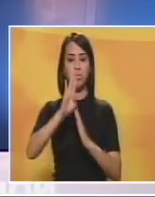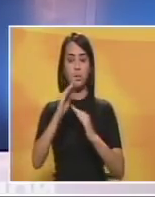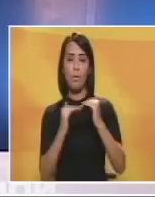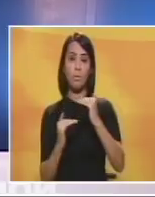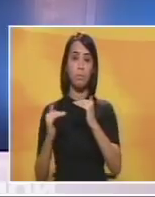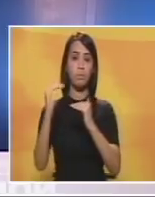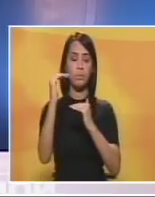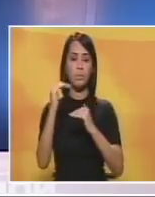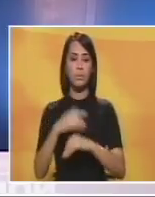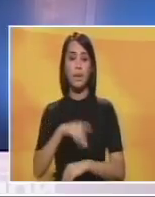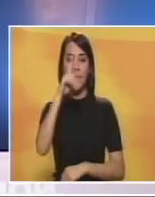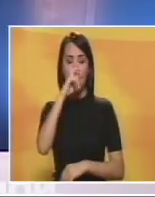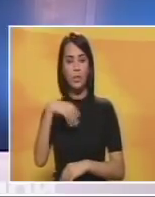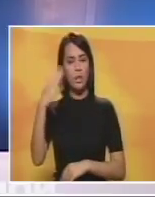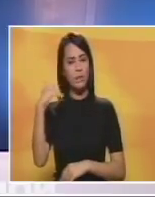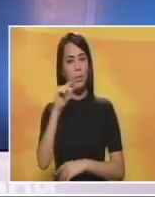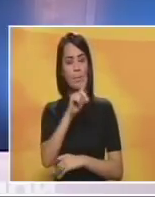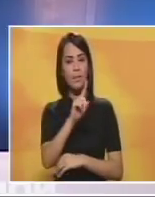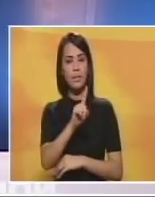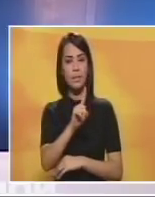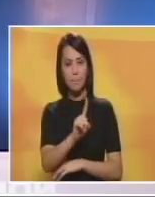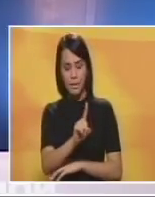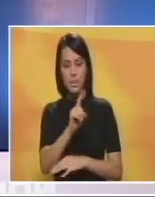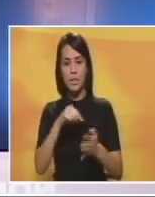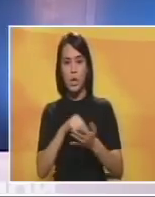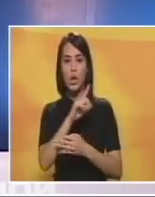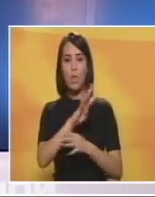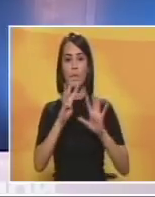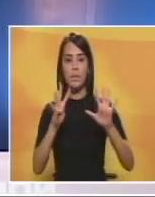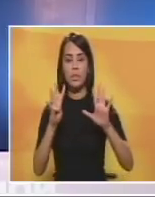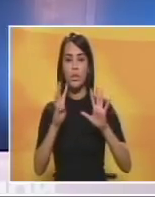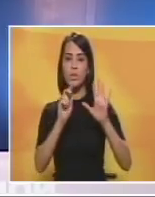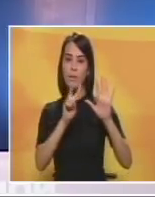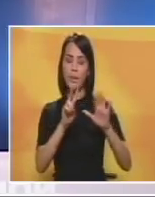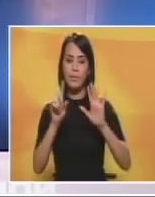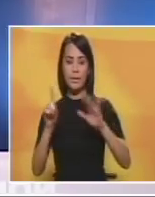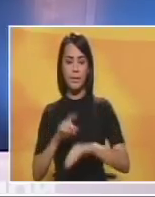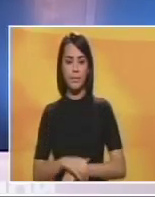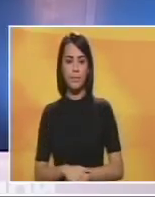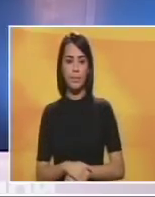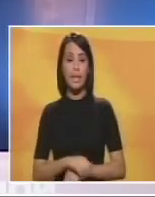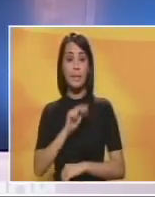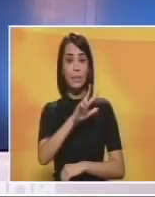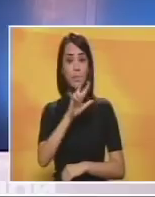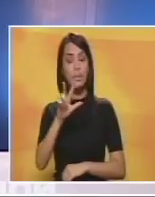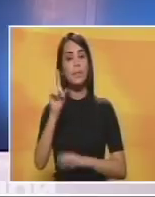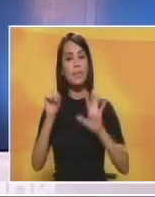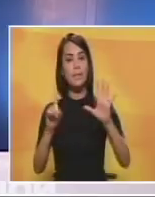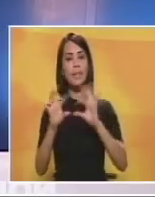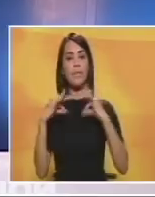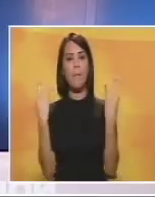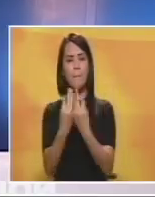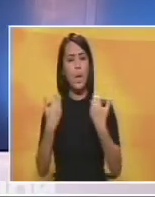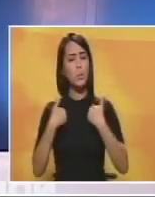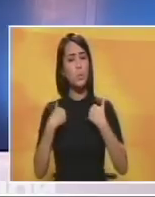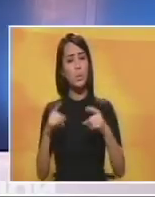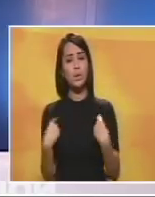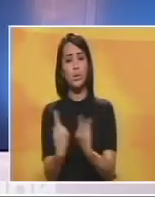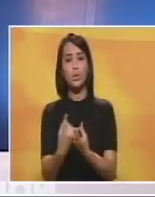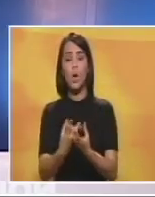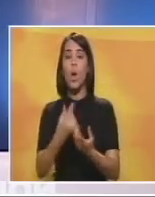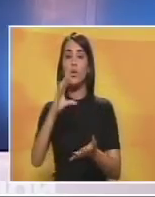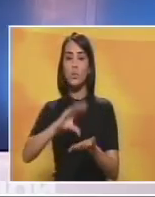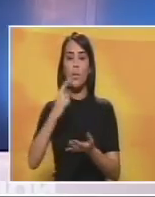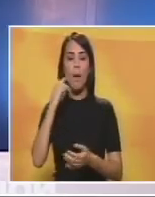histórica registrada en el año 1976. Las inundaciones han dejado 336 familias afectadas solo en Ciudad Bolívar, de las